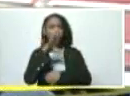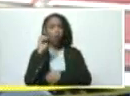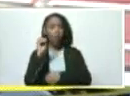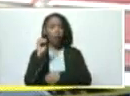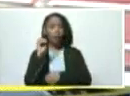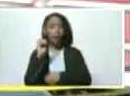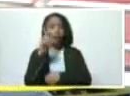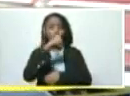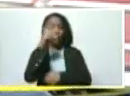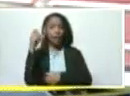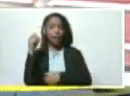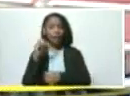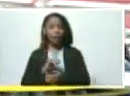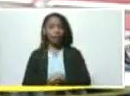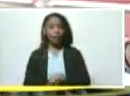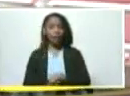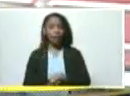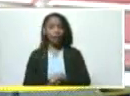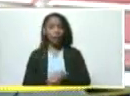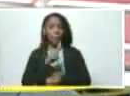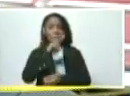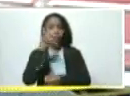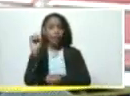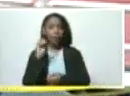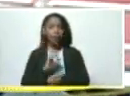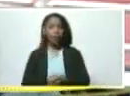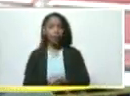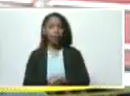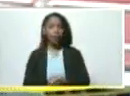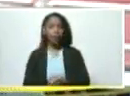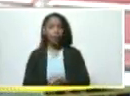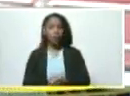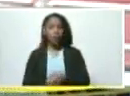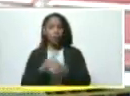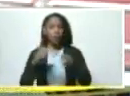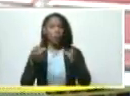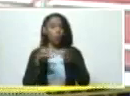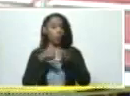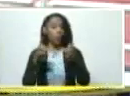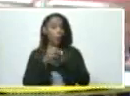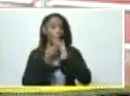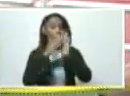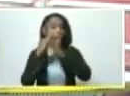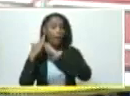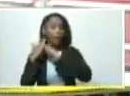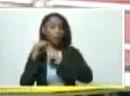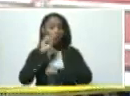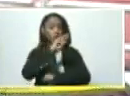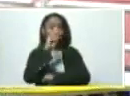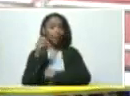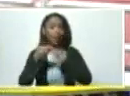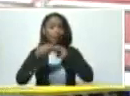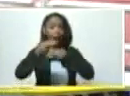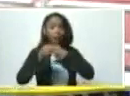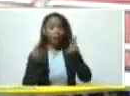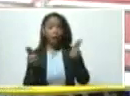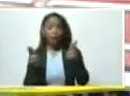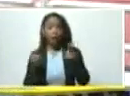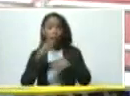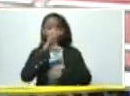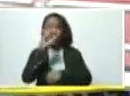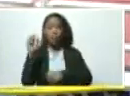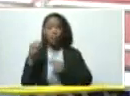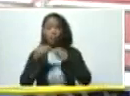100 hectáreas, 20 hectáreas, un conuco comunitario, 200 hectáreas, 300